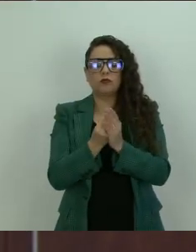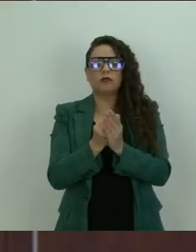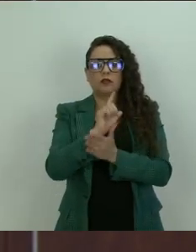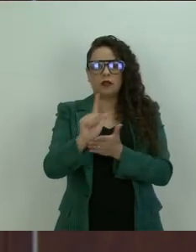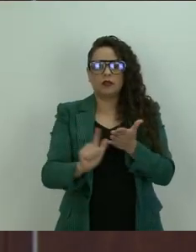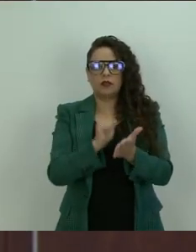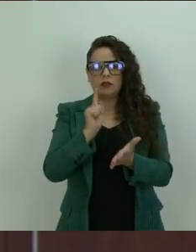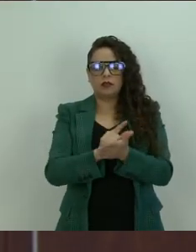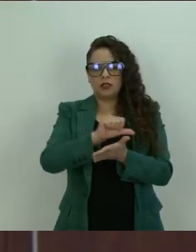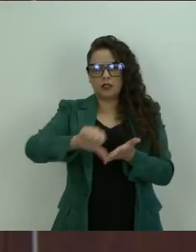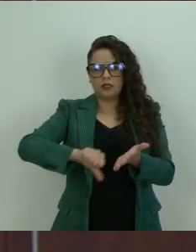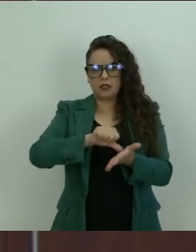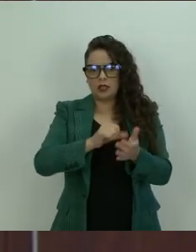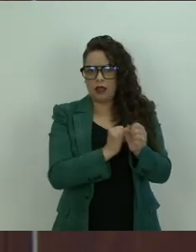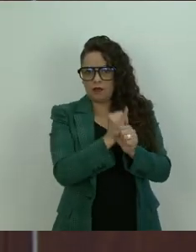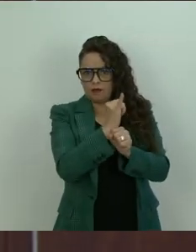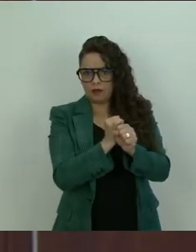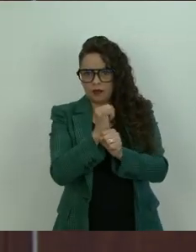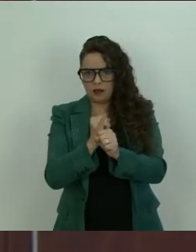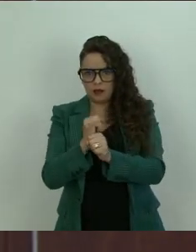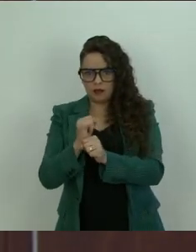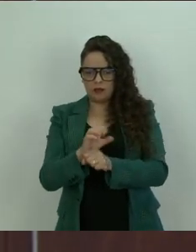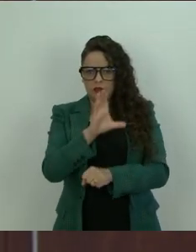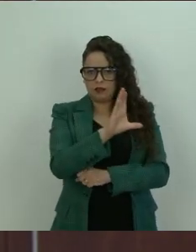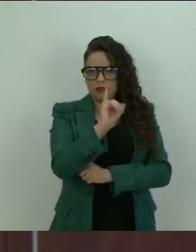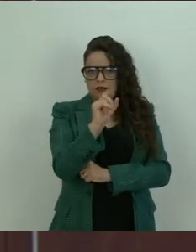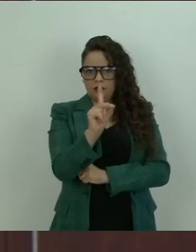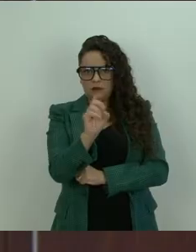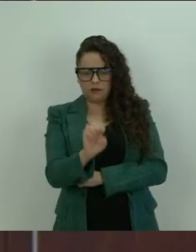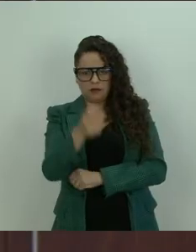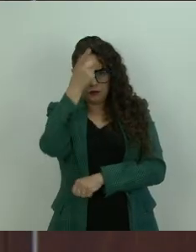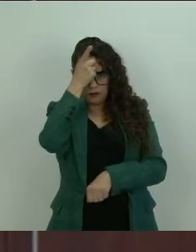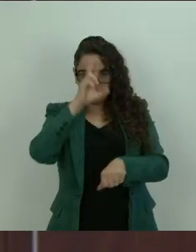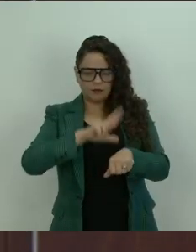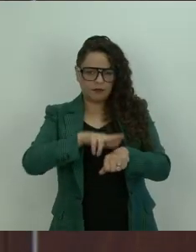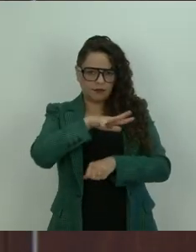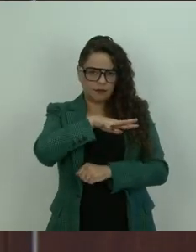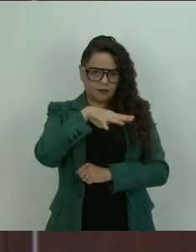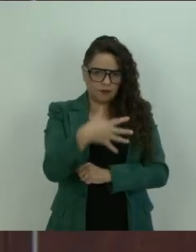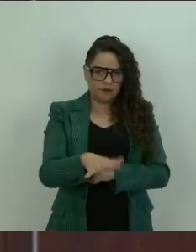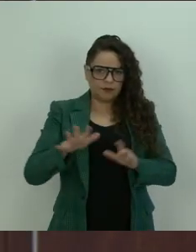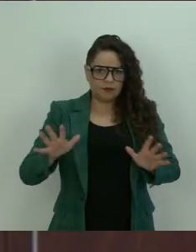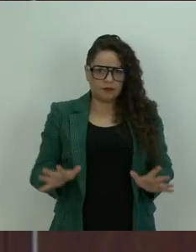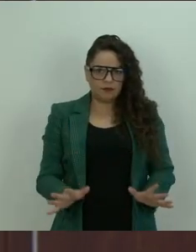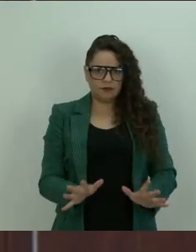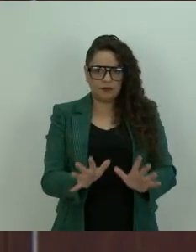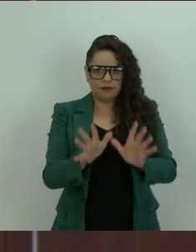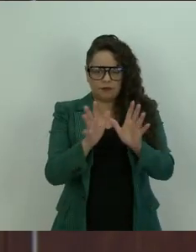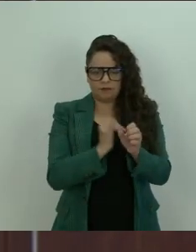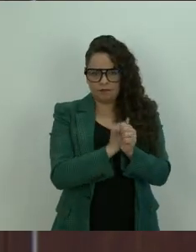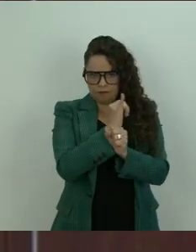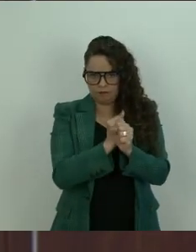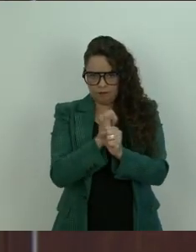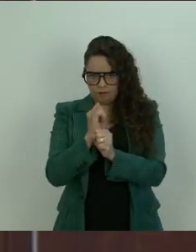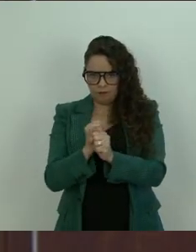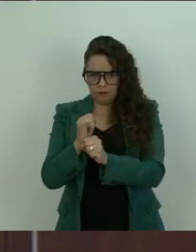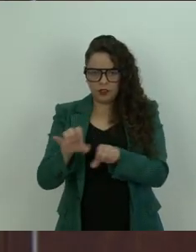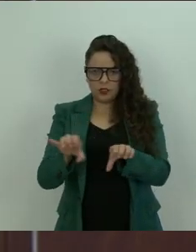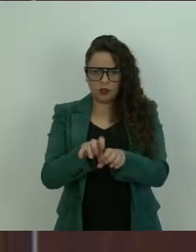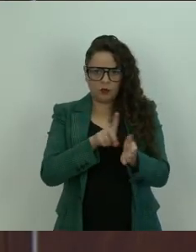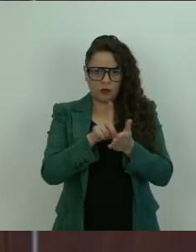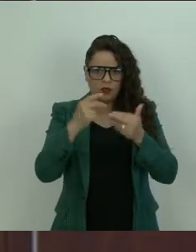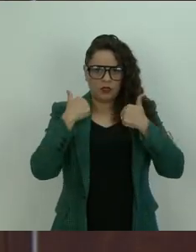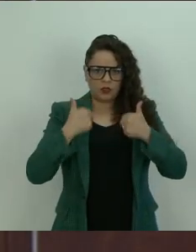Centro de Investigación y Docencia Económica, CIDE, y directora general de Promoción, Estudio y Desarrollo de los Derechos Humanos en